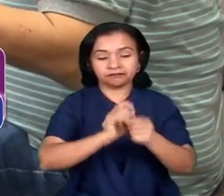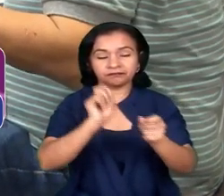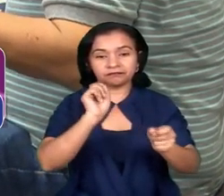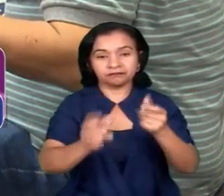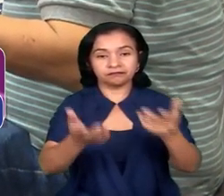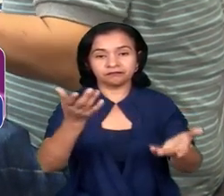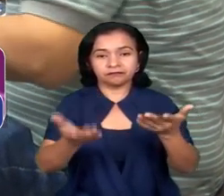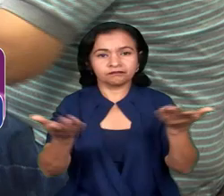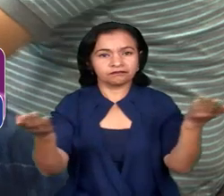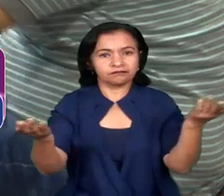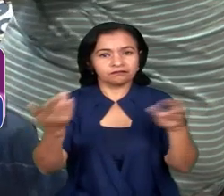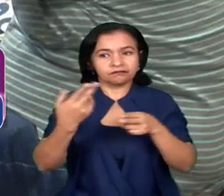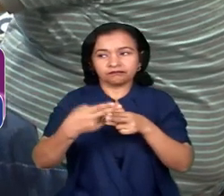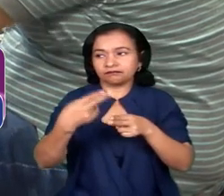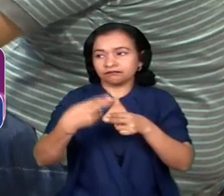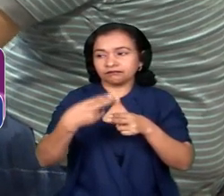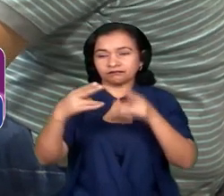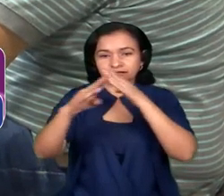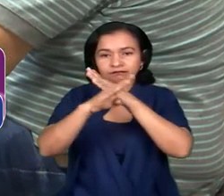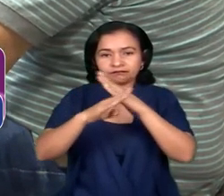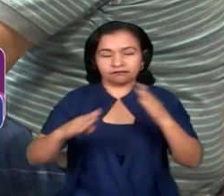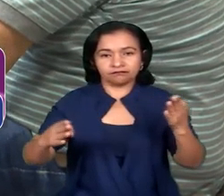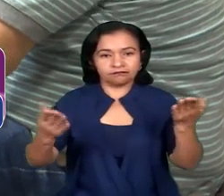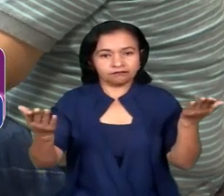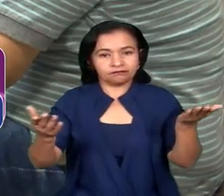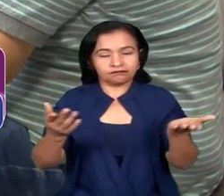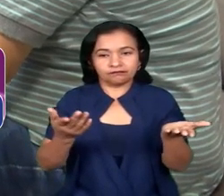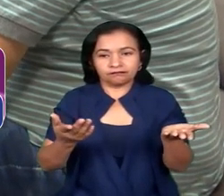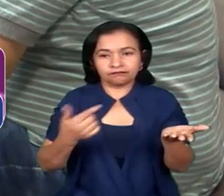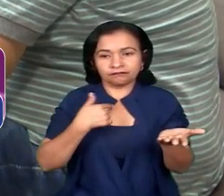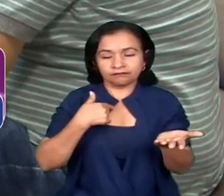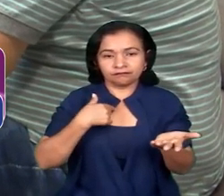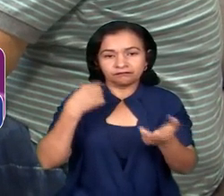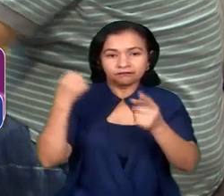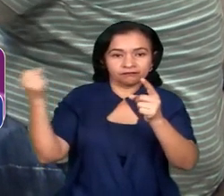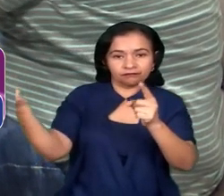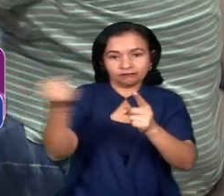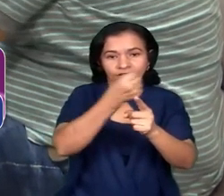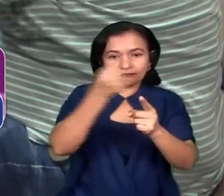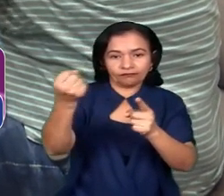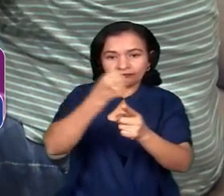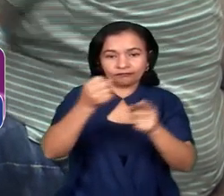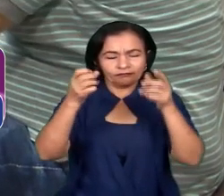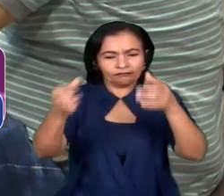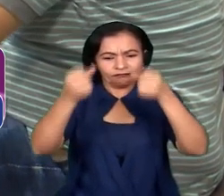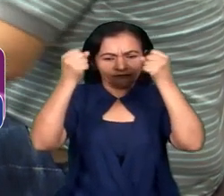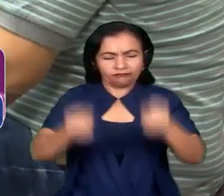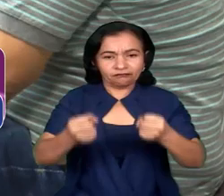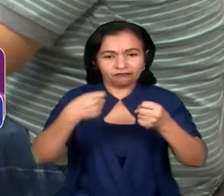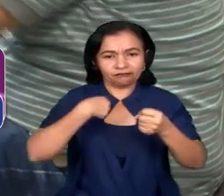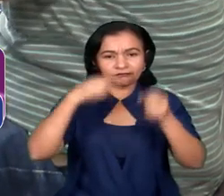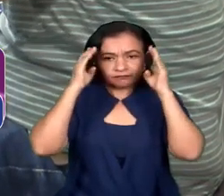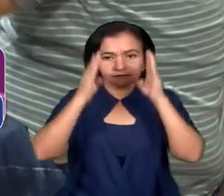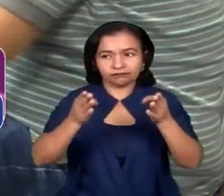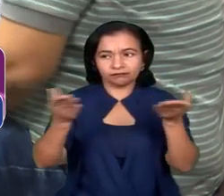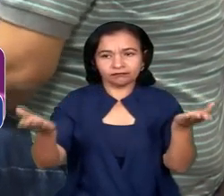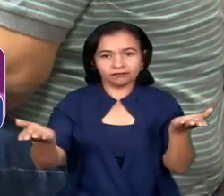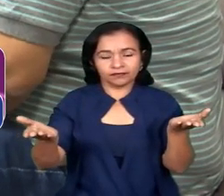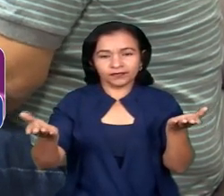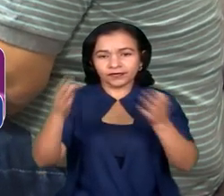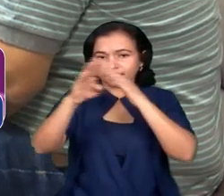cómo se llama eso? ¿Podría ser pacífico algo eso, hermano? Yo tengo que agarrar a golpes aquí, que me atendáis, que quiero que vos me atendáis.